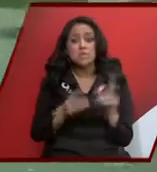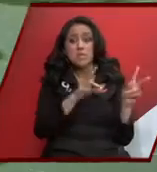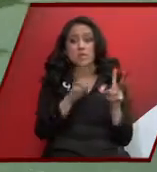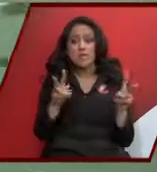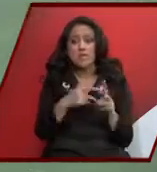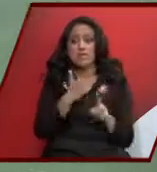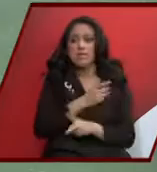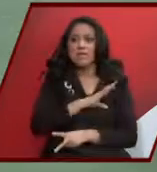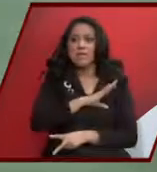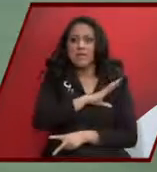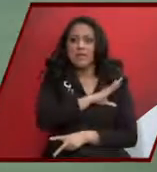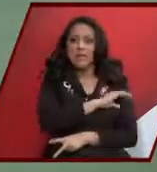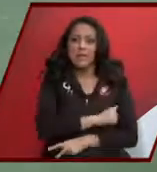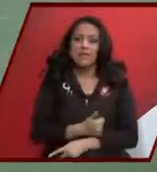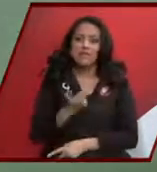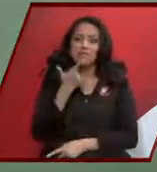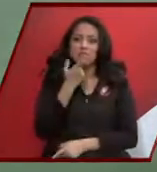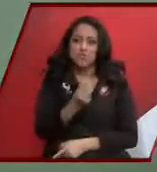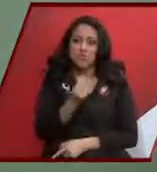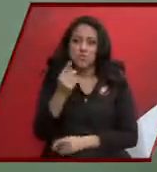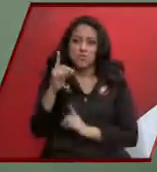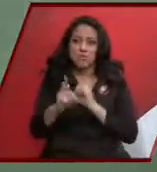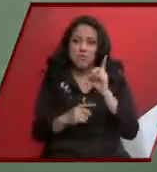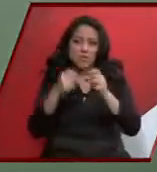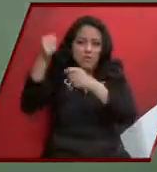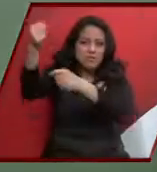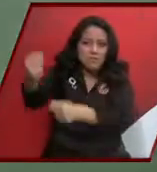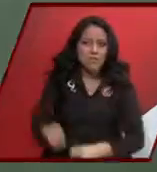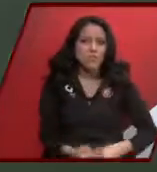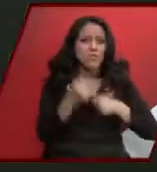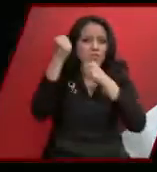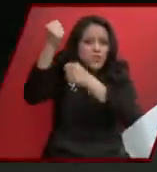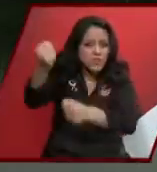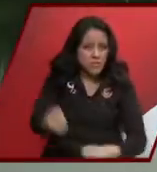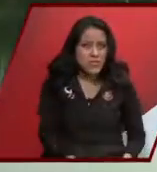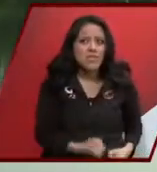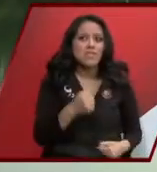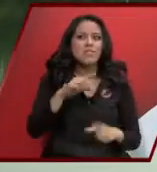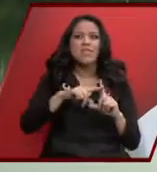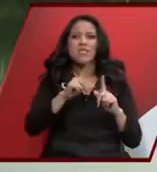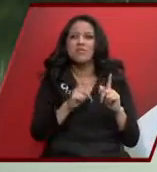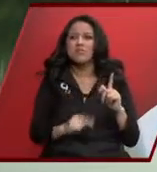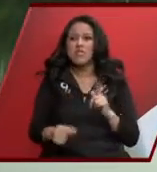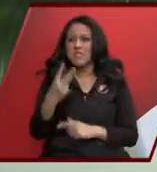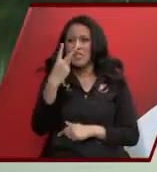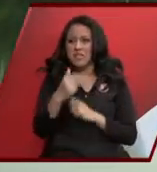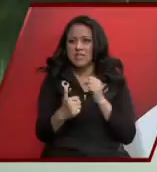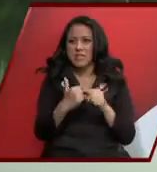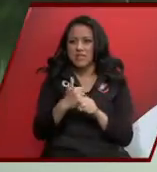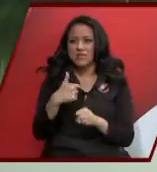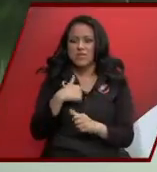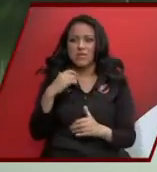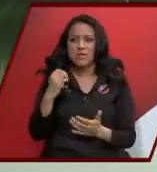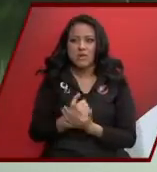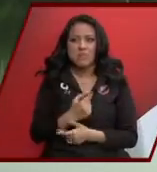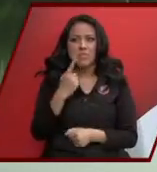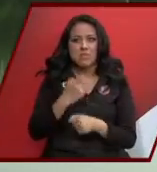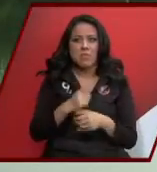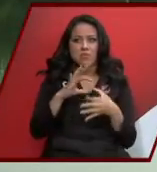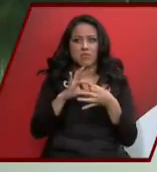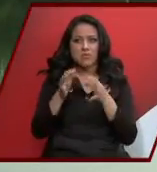amor a este bello deporte. Ya soy medallista nacional de hace 3 años. Mi primera Olimpiada